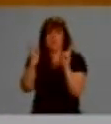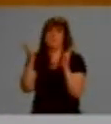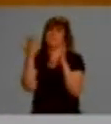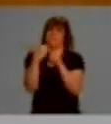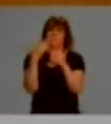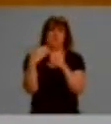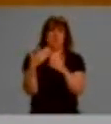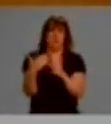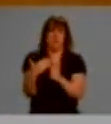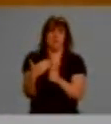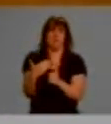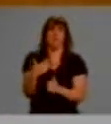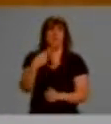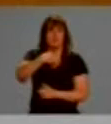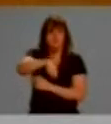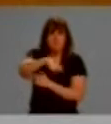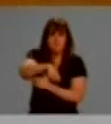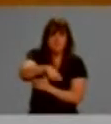libertad, presidente.